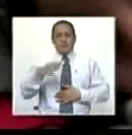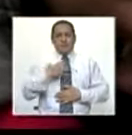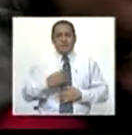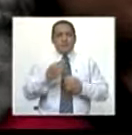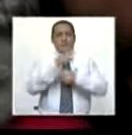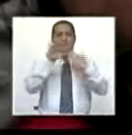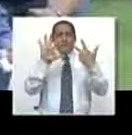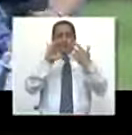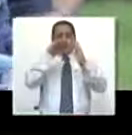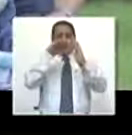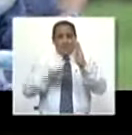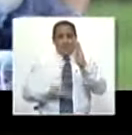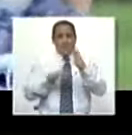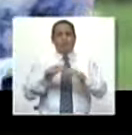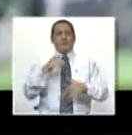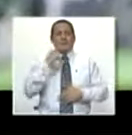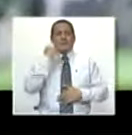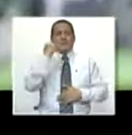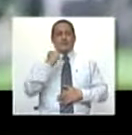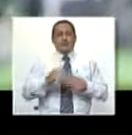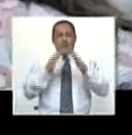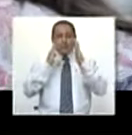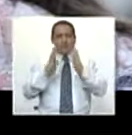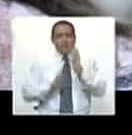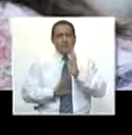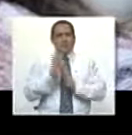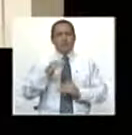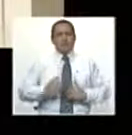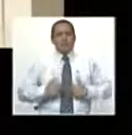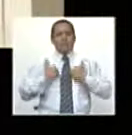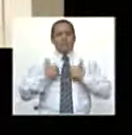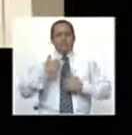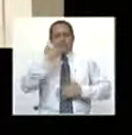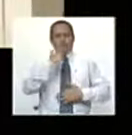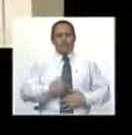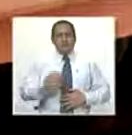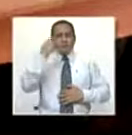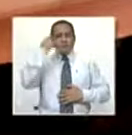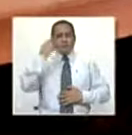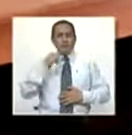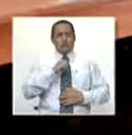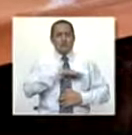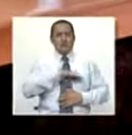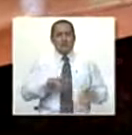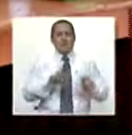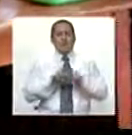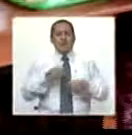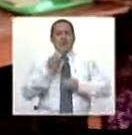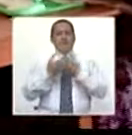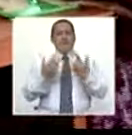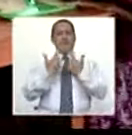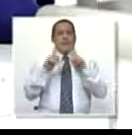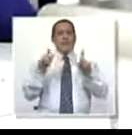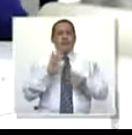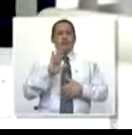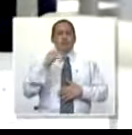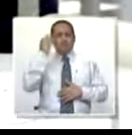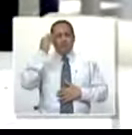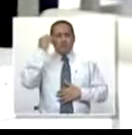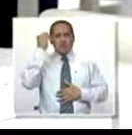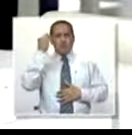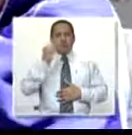de 18 años tienen derecho al pleno desarrollo físico mental y social y a expresar libremente